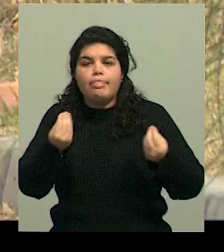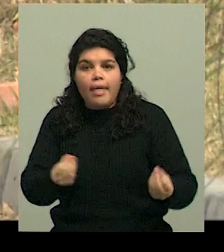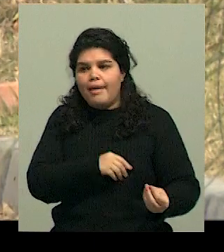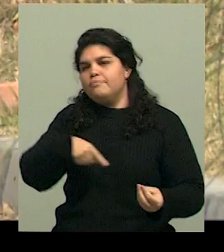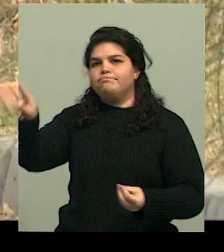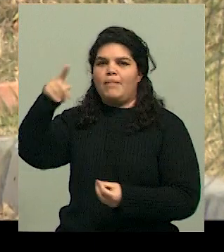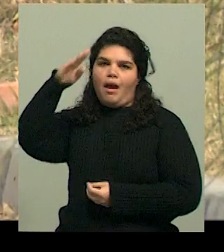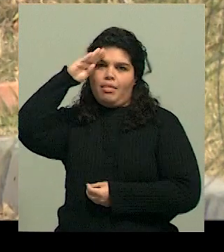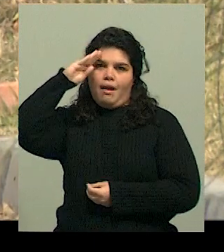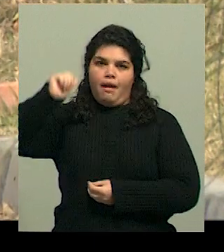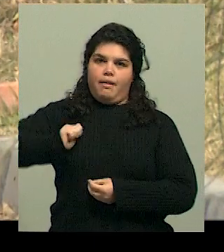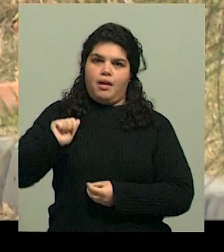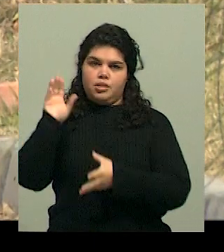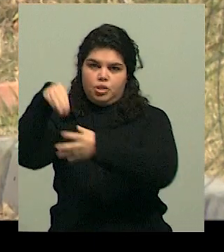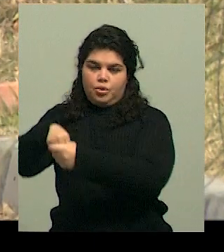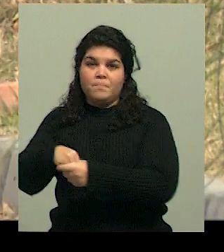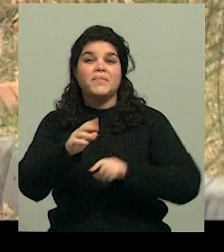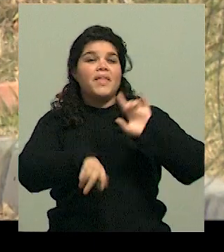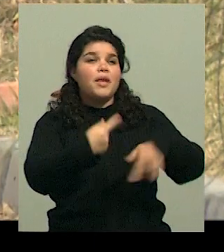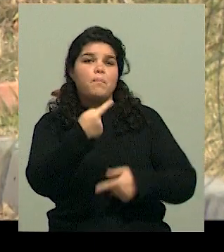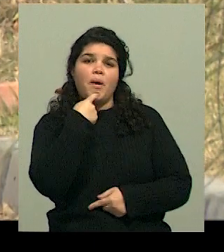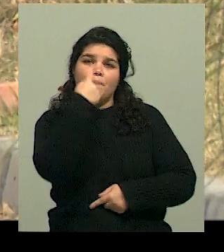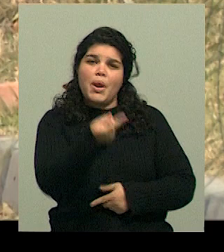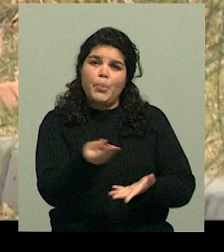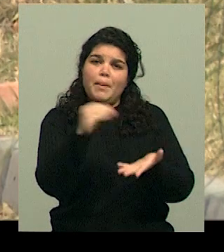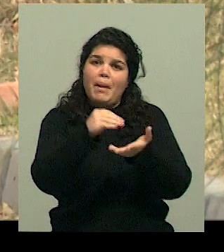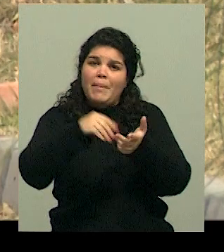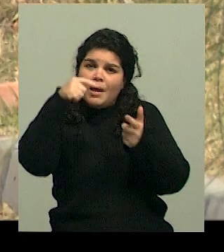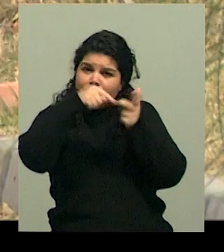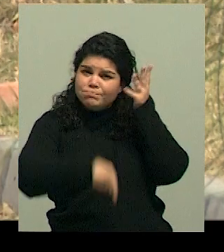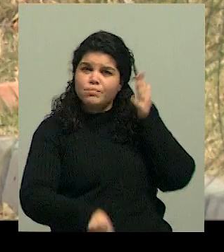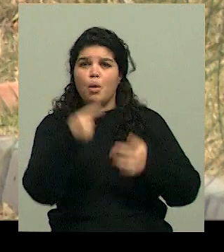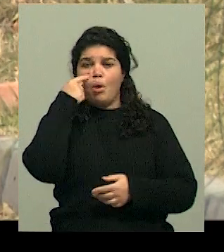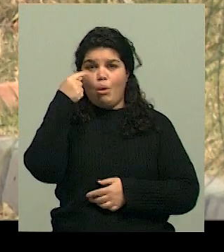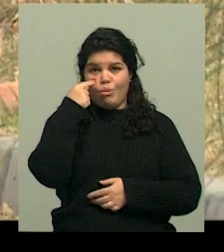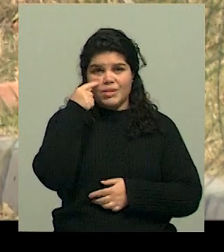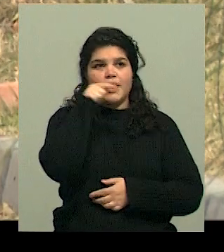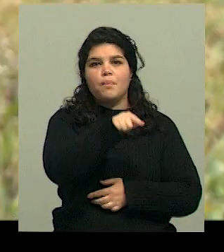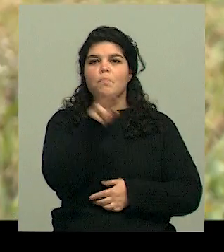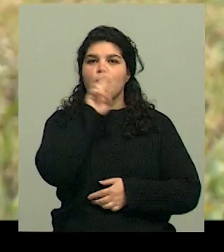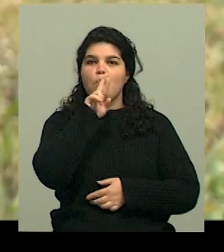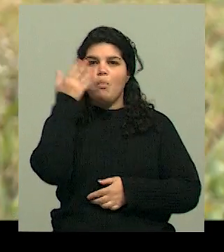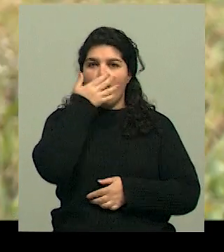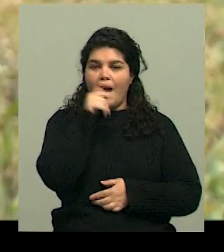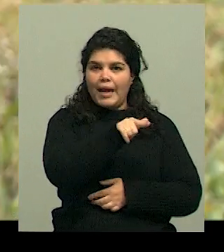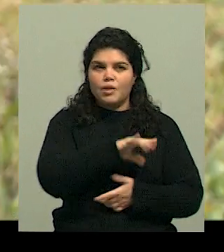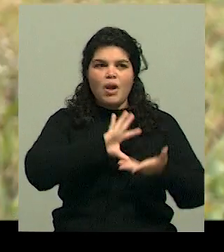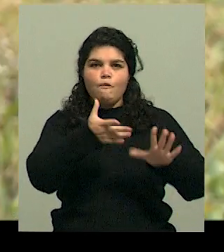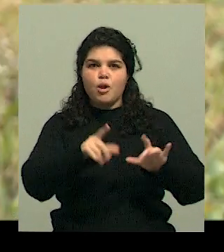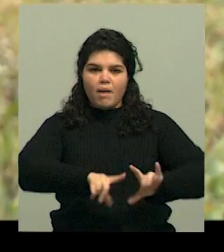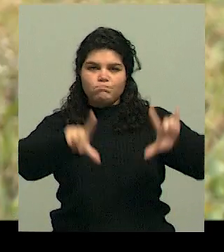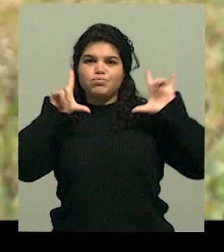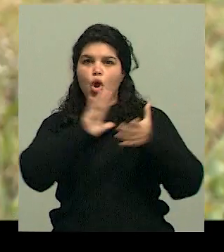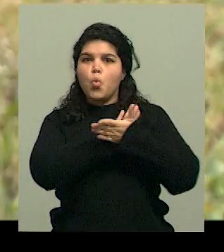más de María Mercedes del Valle, porque hay un antes y un después, digo, con esta nueva visibilización, ¿no?,